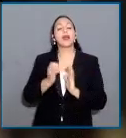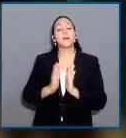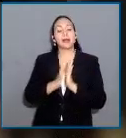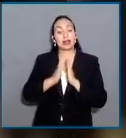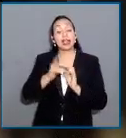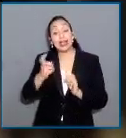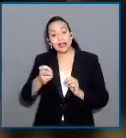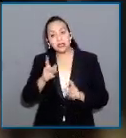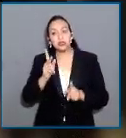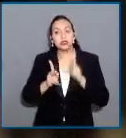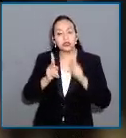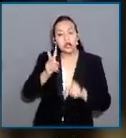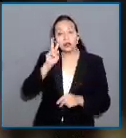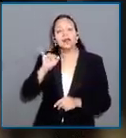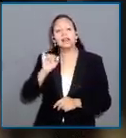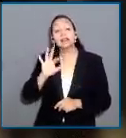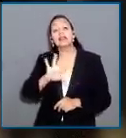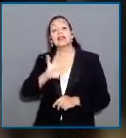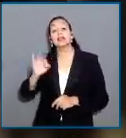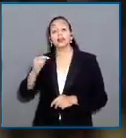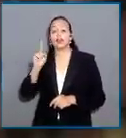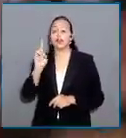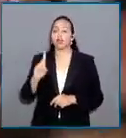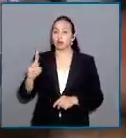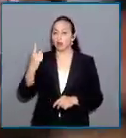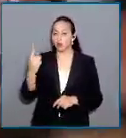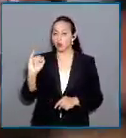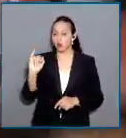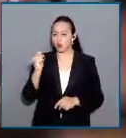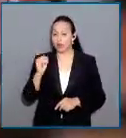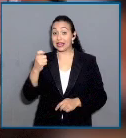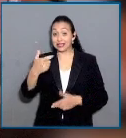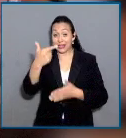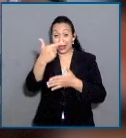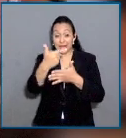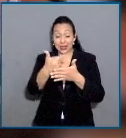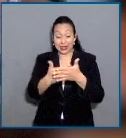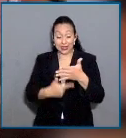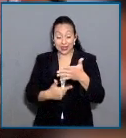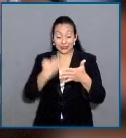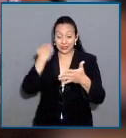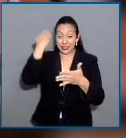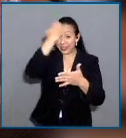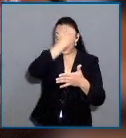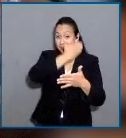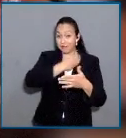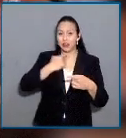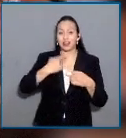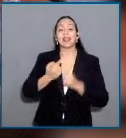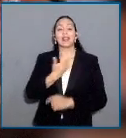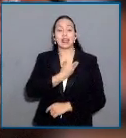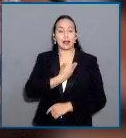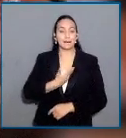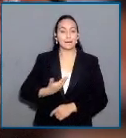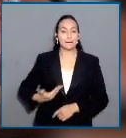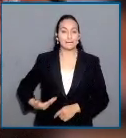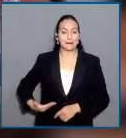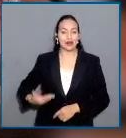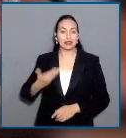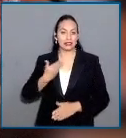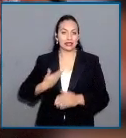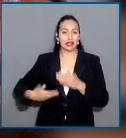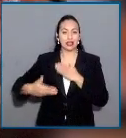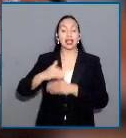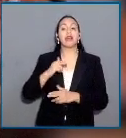próximo domingo 1 de junio, listado que tendrá que ser avalado por la Presidenta de la República a más tardar el próximo